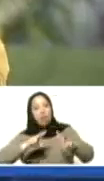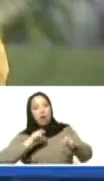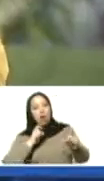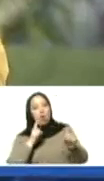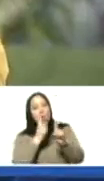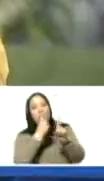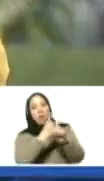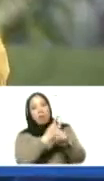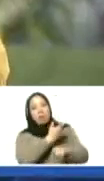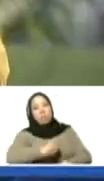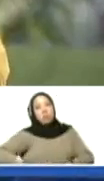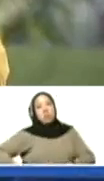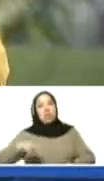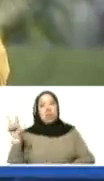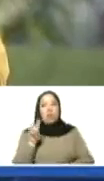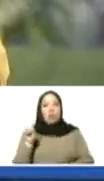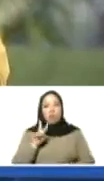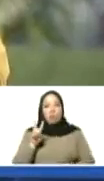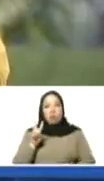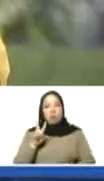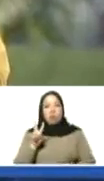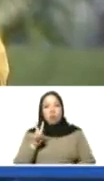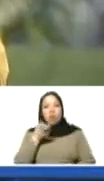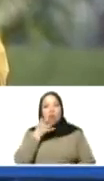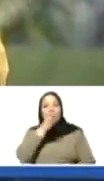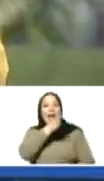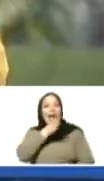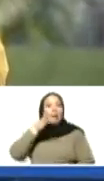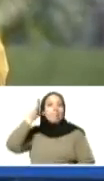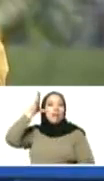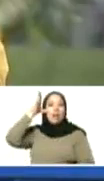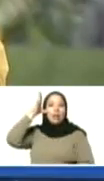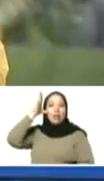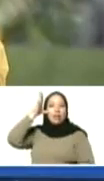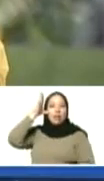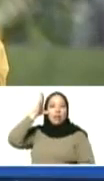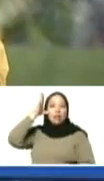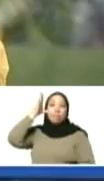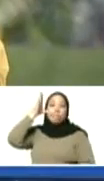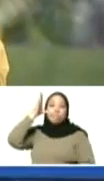¿Quieren ser presidentes de Venezuela, Enrique Capriles, ahora?